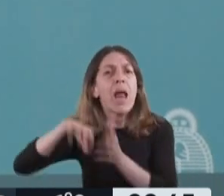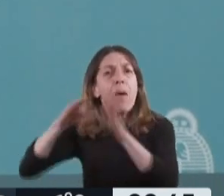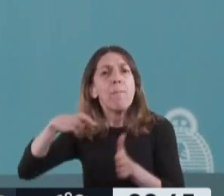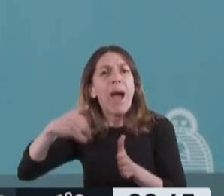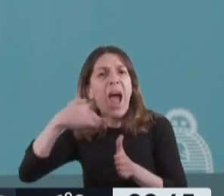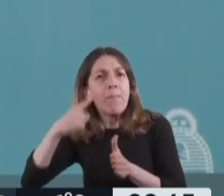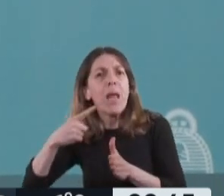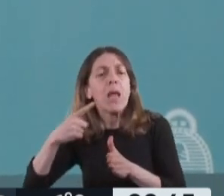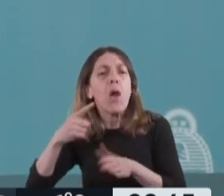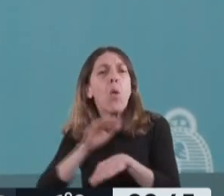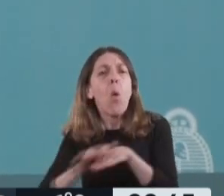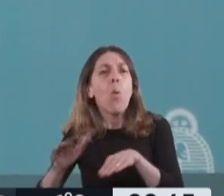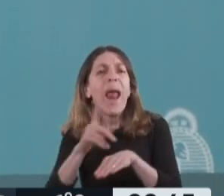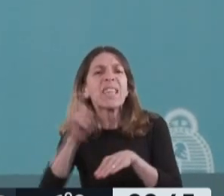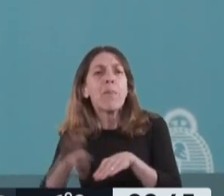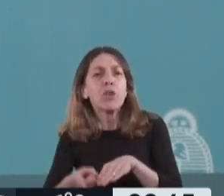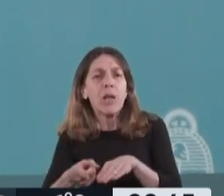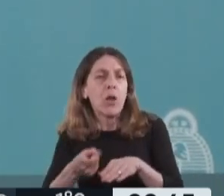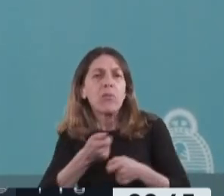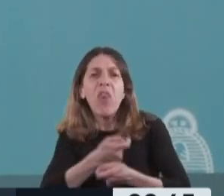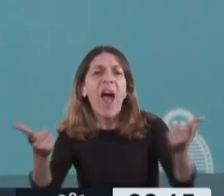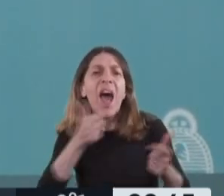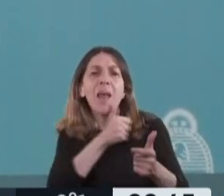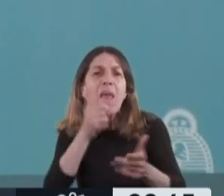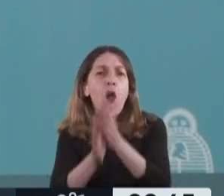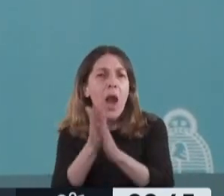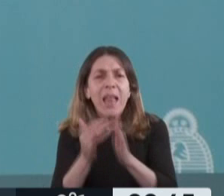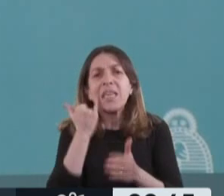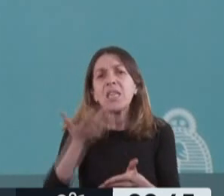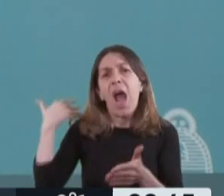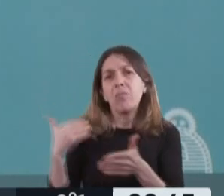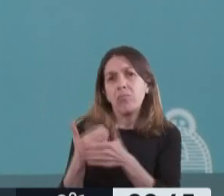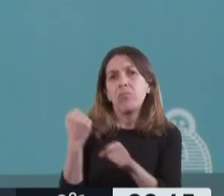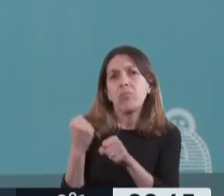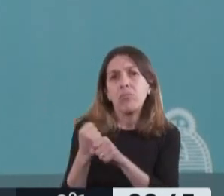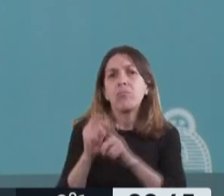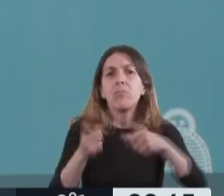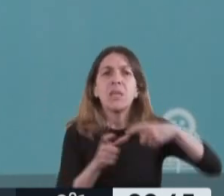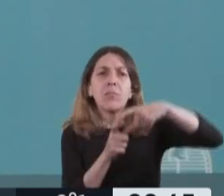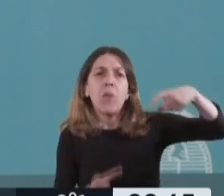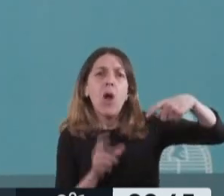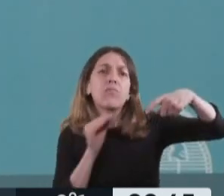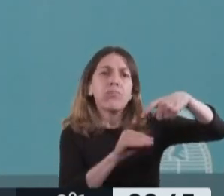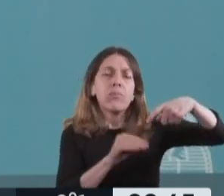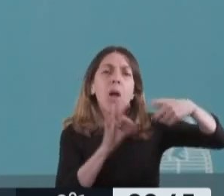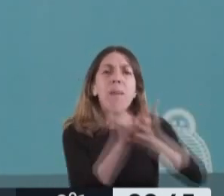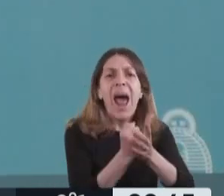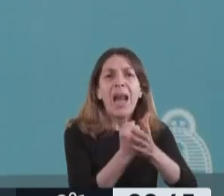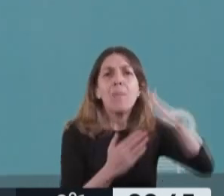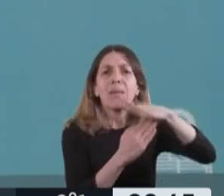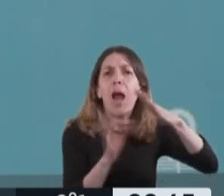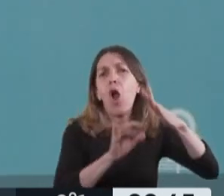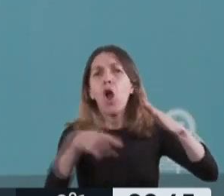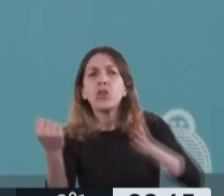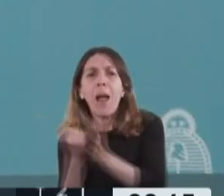cobertura del 100 por ciento de los medicamentos trabajo que se viene haciendo en relación a la prescripción por genéricos en relación a un precio de referencia para